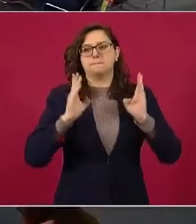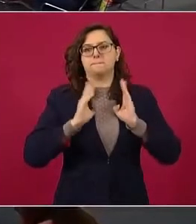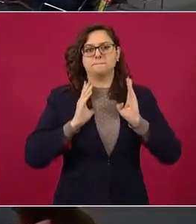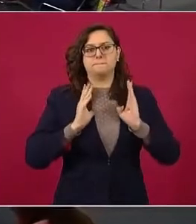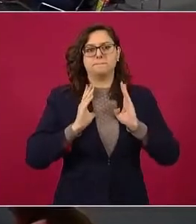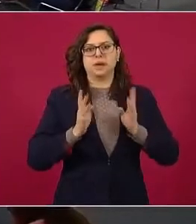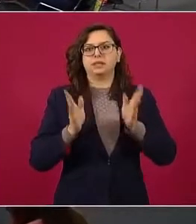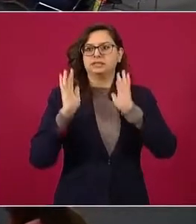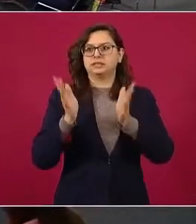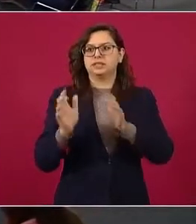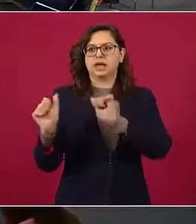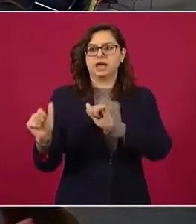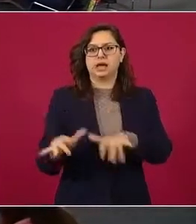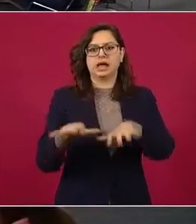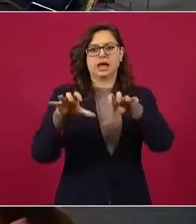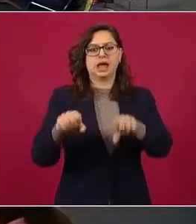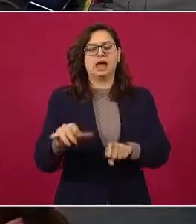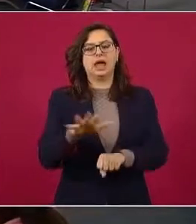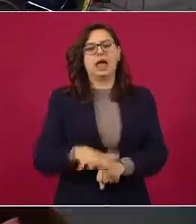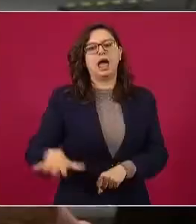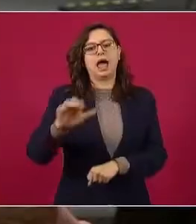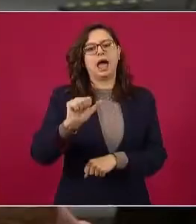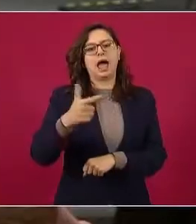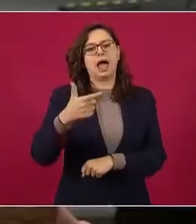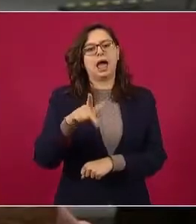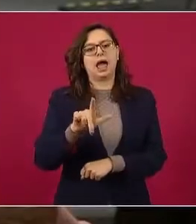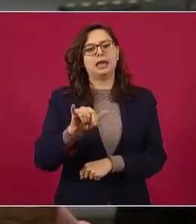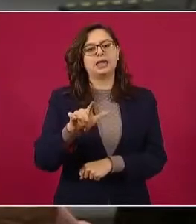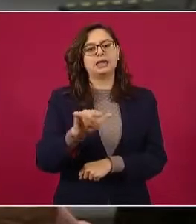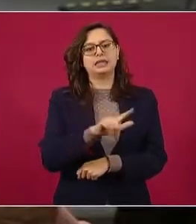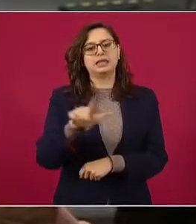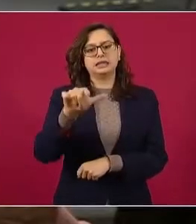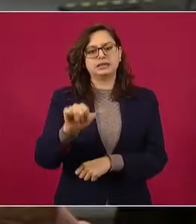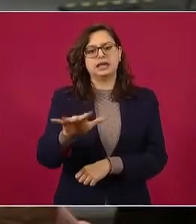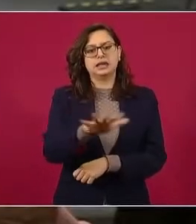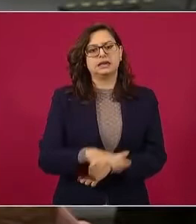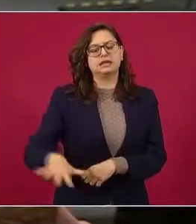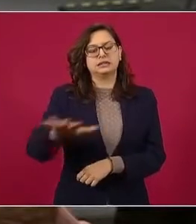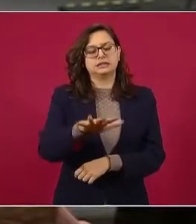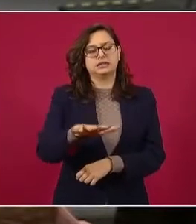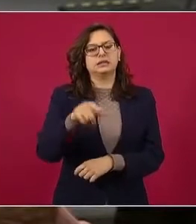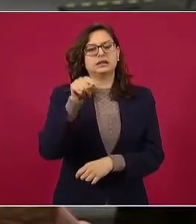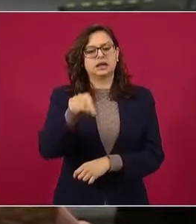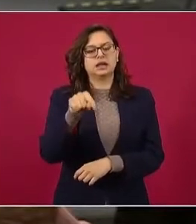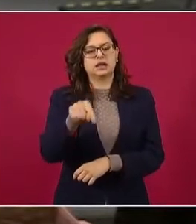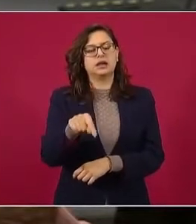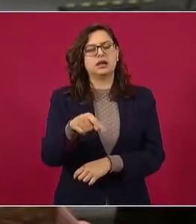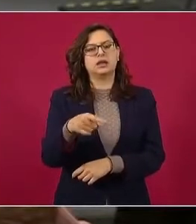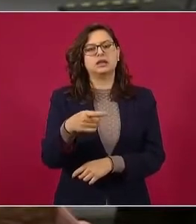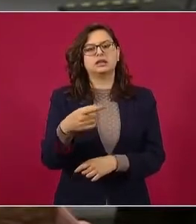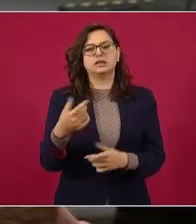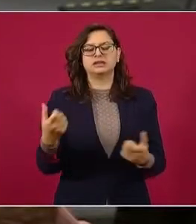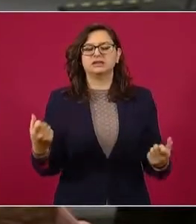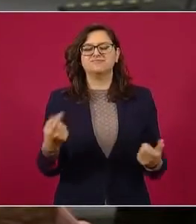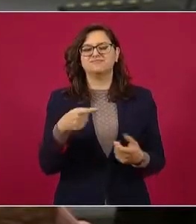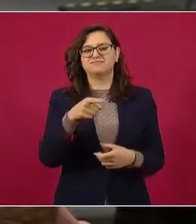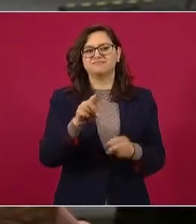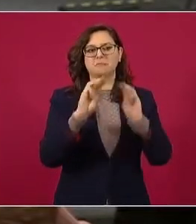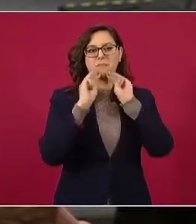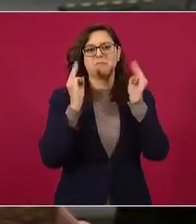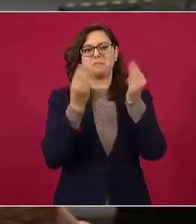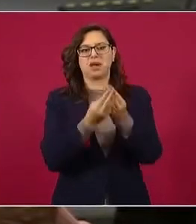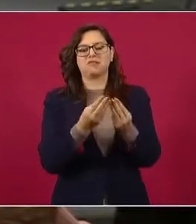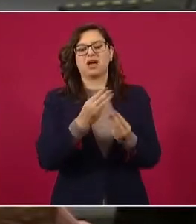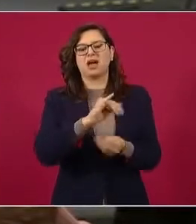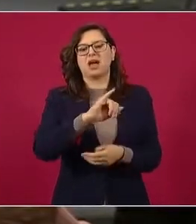posesión de Aguililla, de lo que es Tepalcatepec, que es un bastión que está en pelea con Cártel Jalisco Nueva Generación. Eso, y